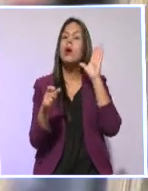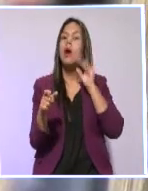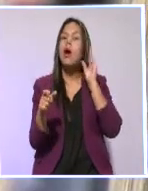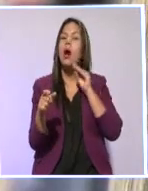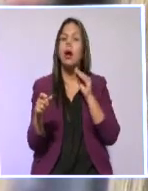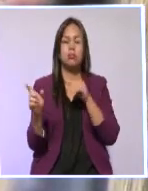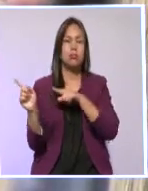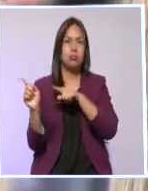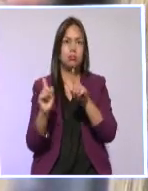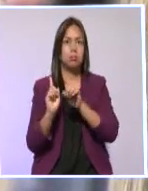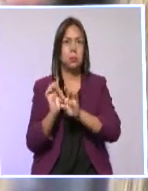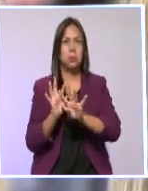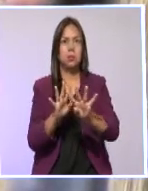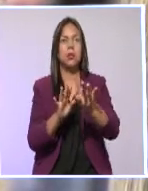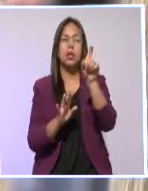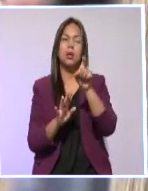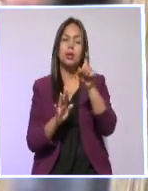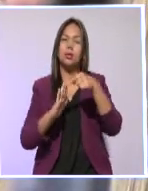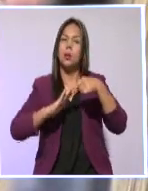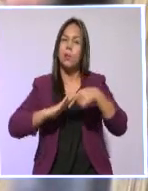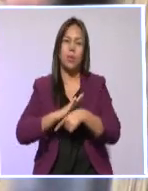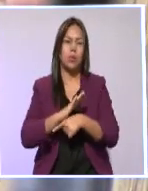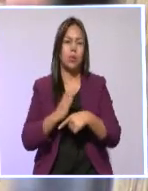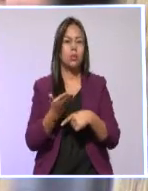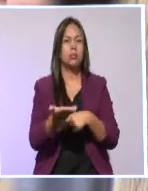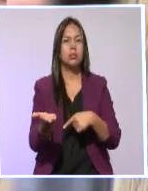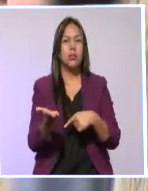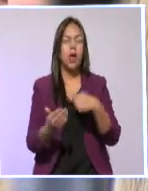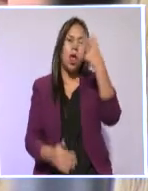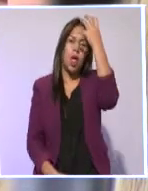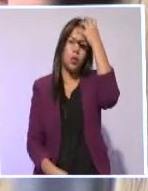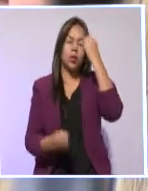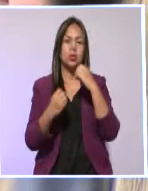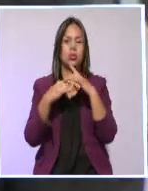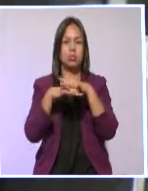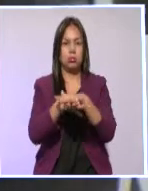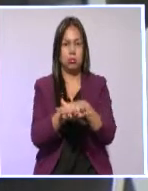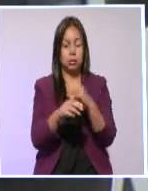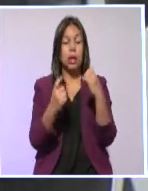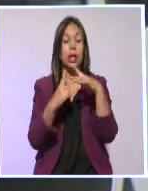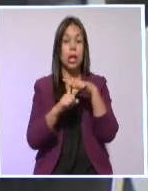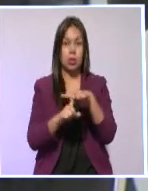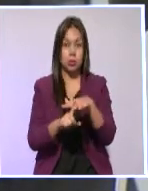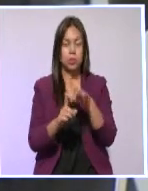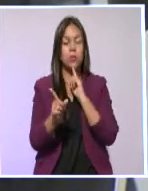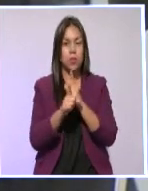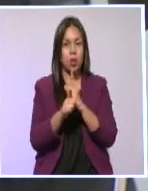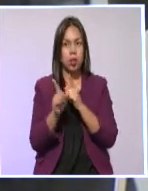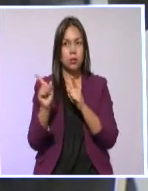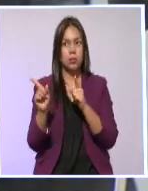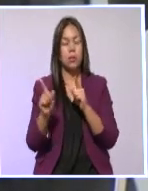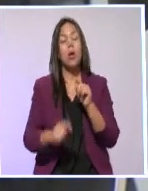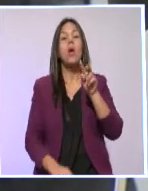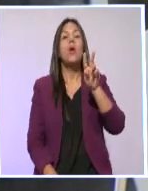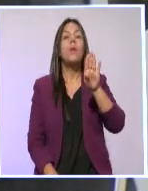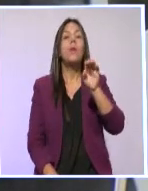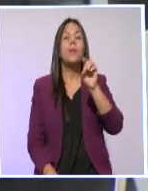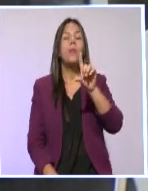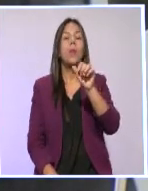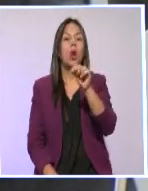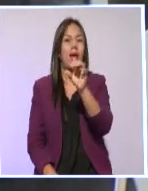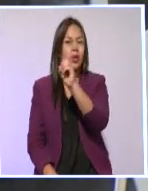que es fundamental que se profundice sobre la etnoeducación. Por ello, Alejandro Bolaño, secretario del Grupo de